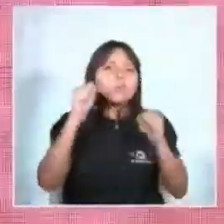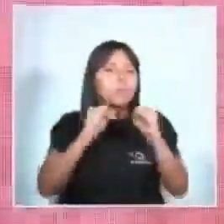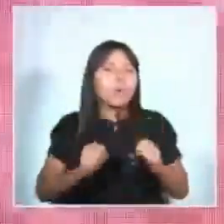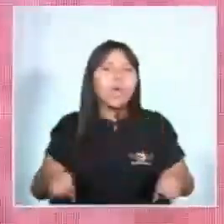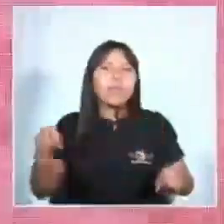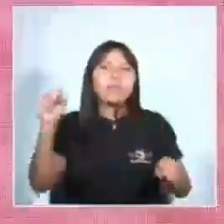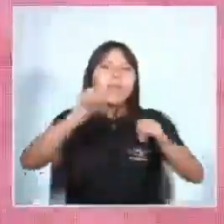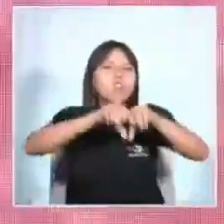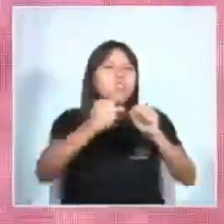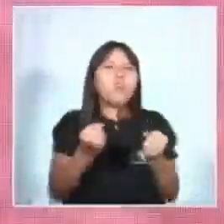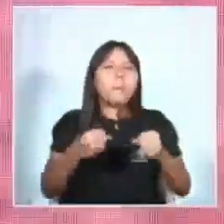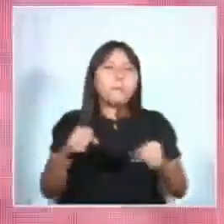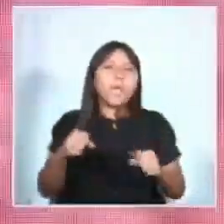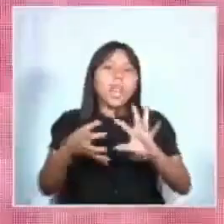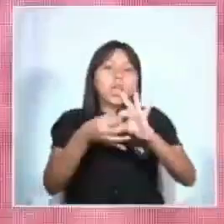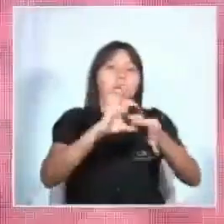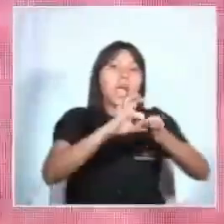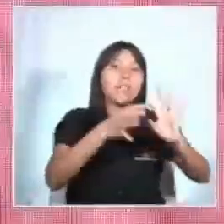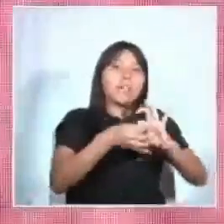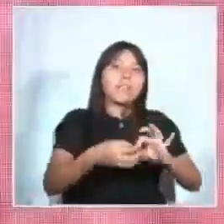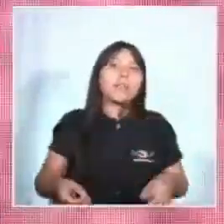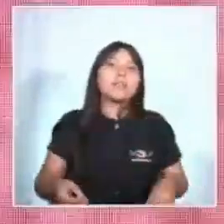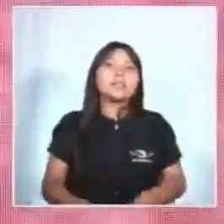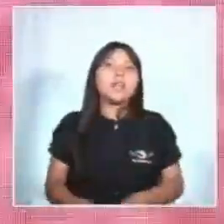usted posee esas mismas cadenas internamente.